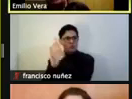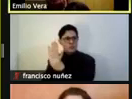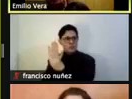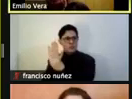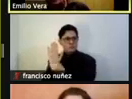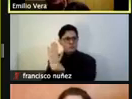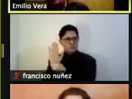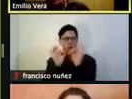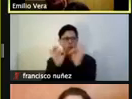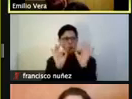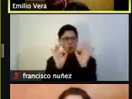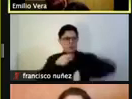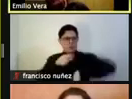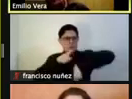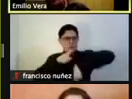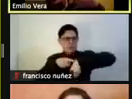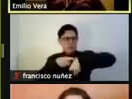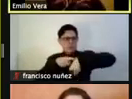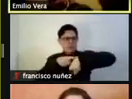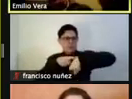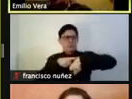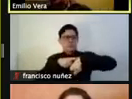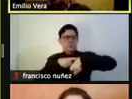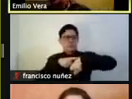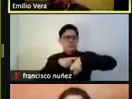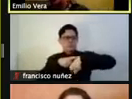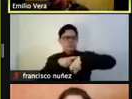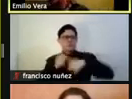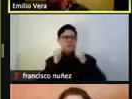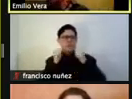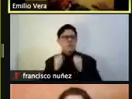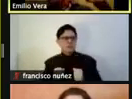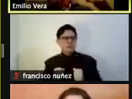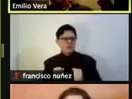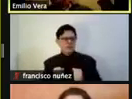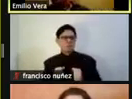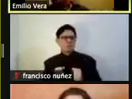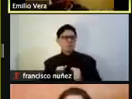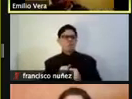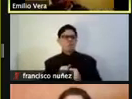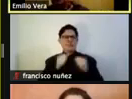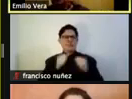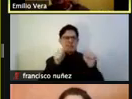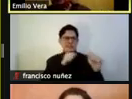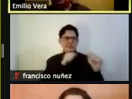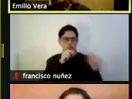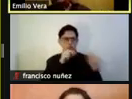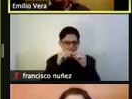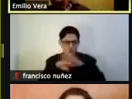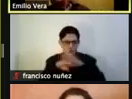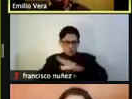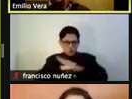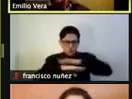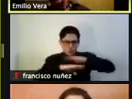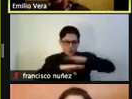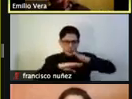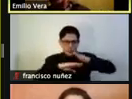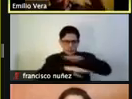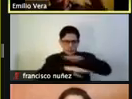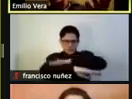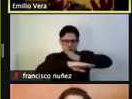que son capaces entonces de producir una estructura sísmica. Ahí se habla, en esta técnica se habla de